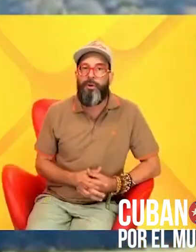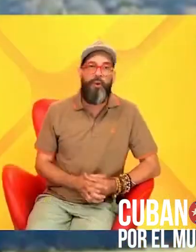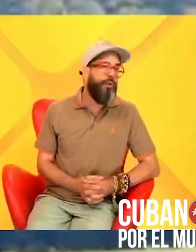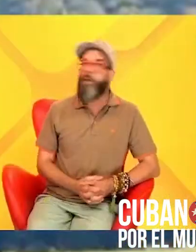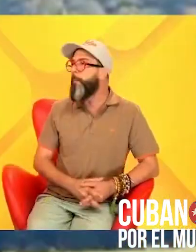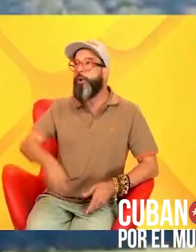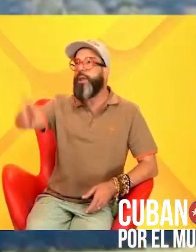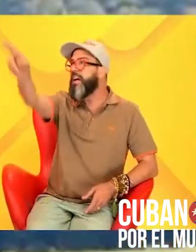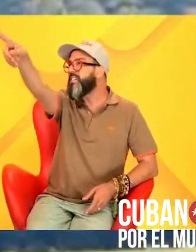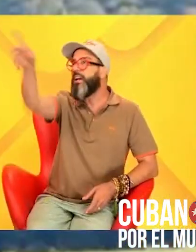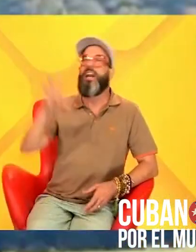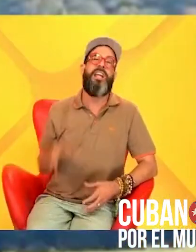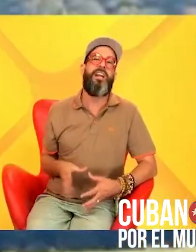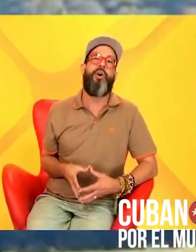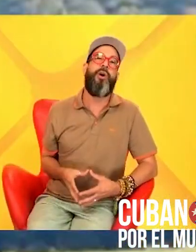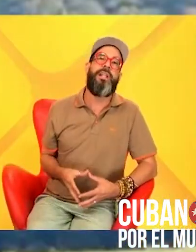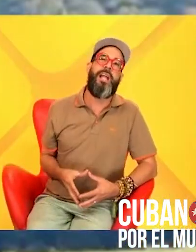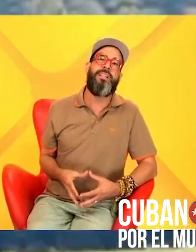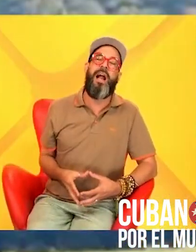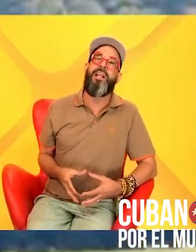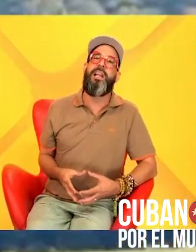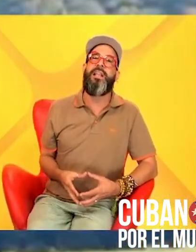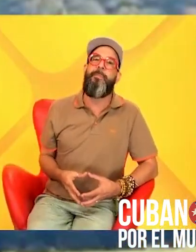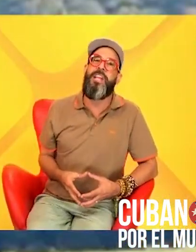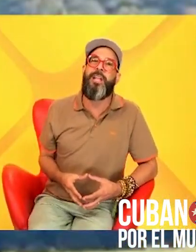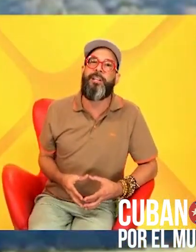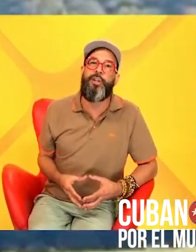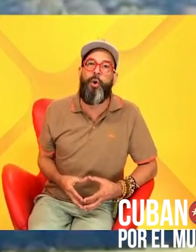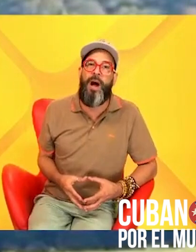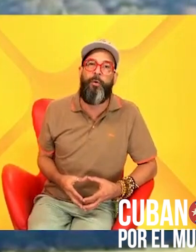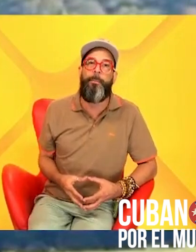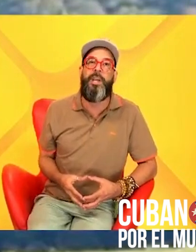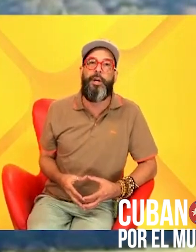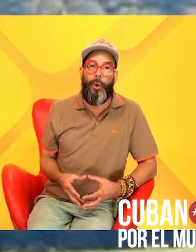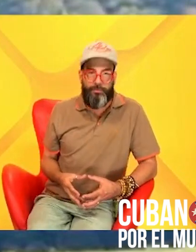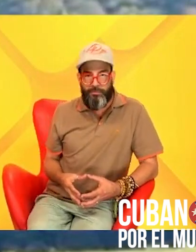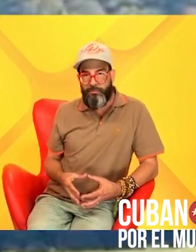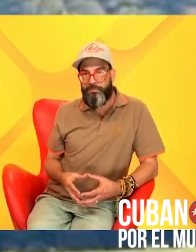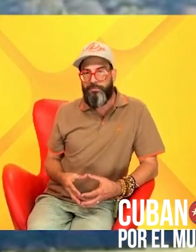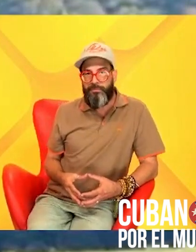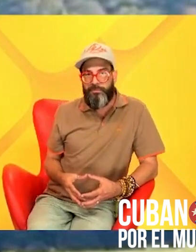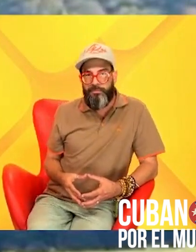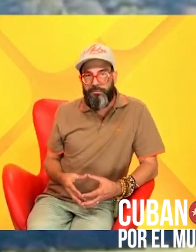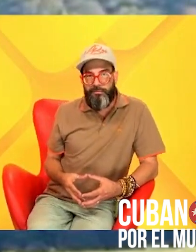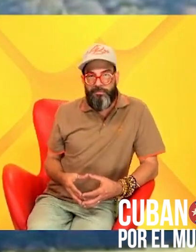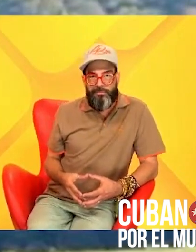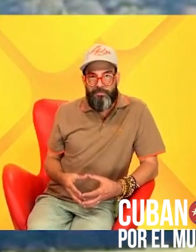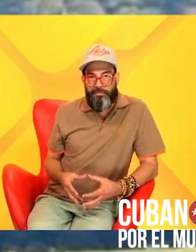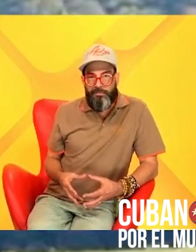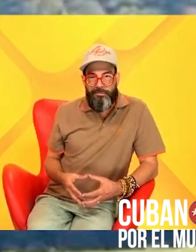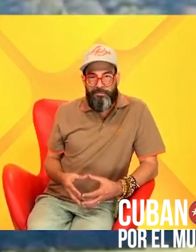nunca podrás reír con esta tranquilidad mientras te tomas un vino